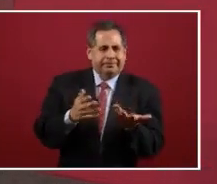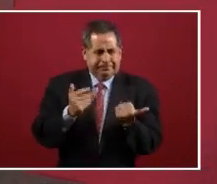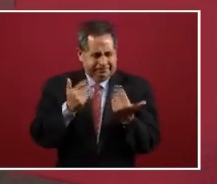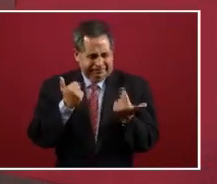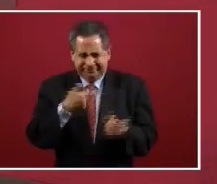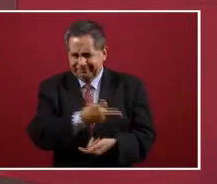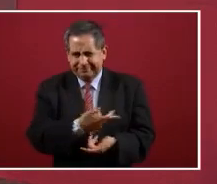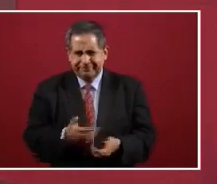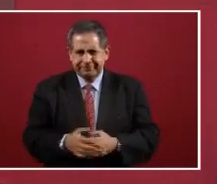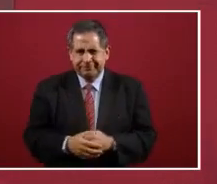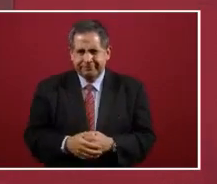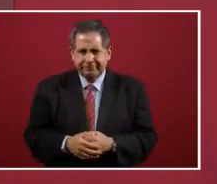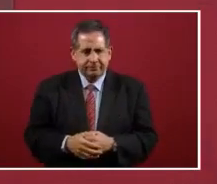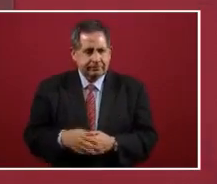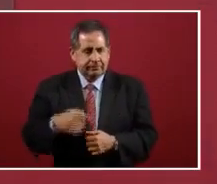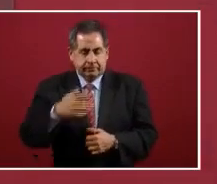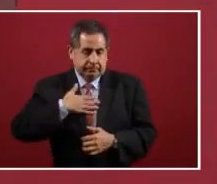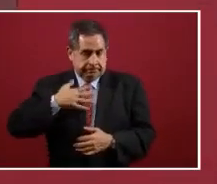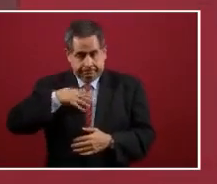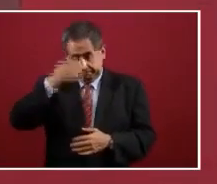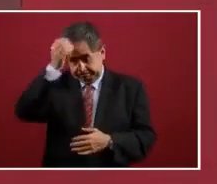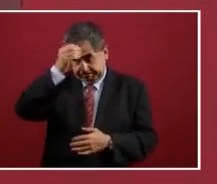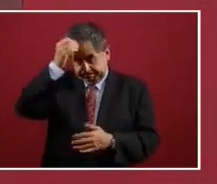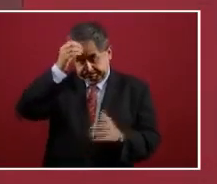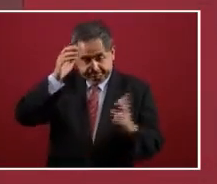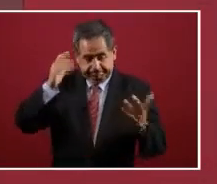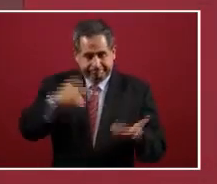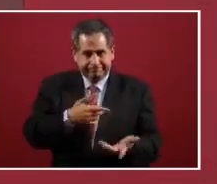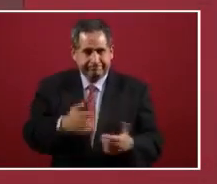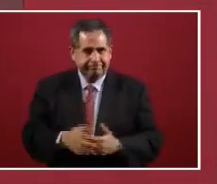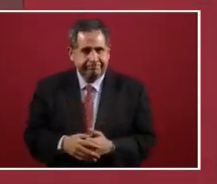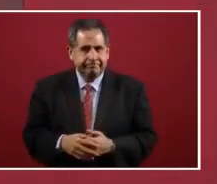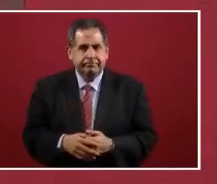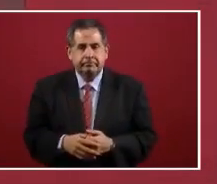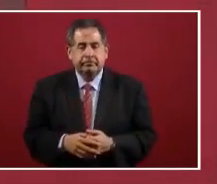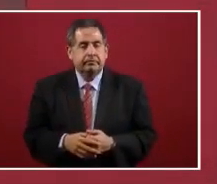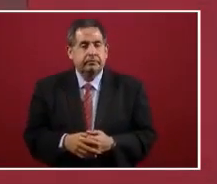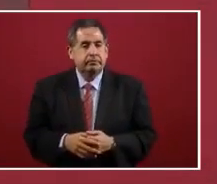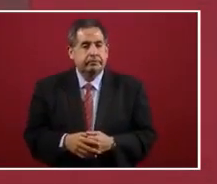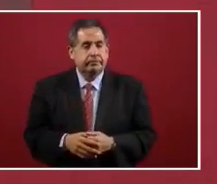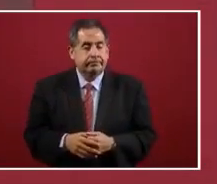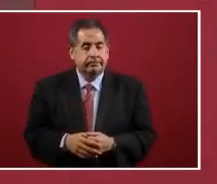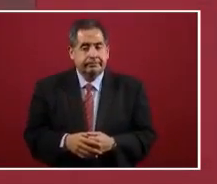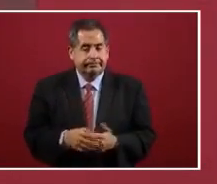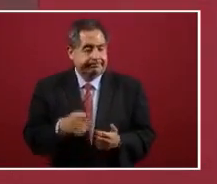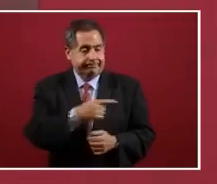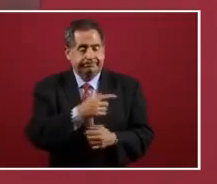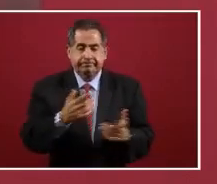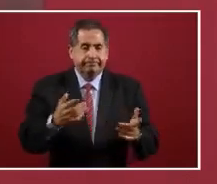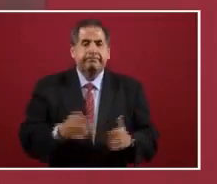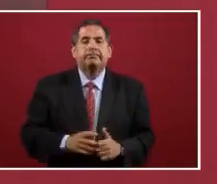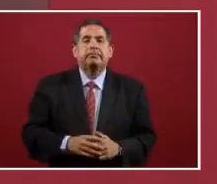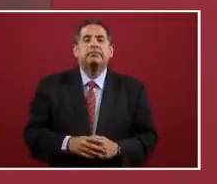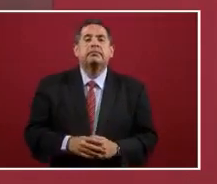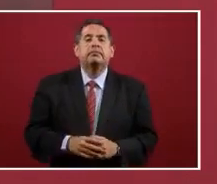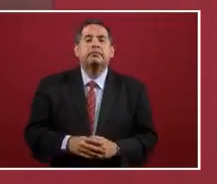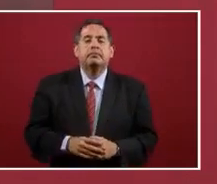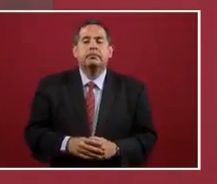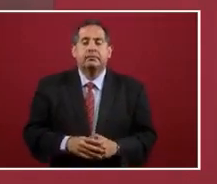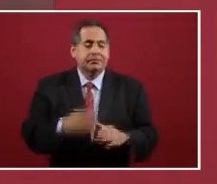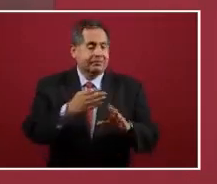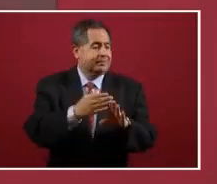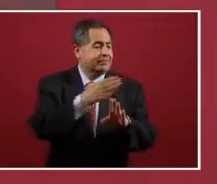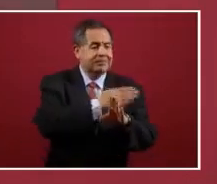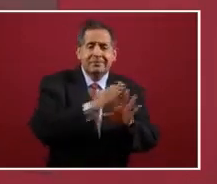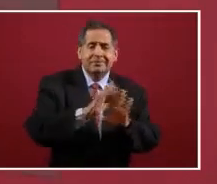una simple opinión sí ya hubo la